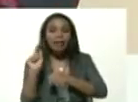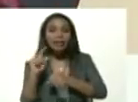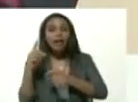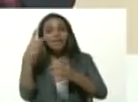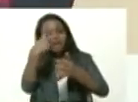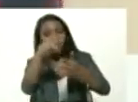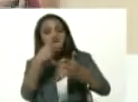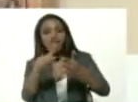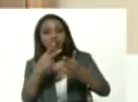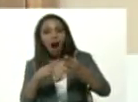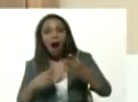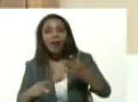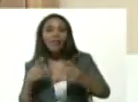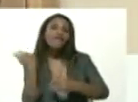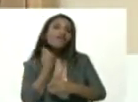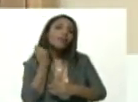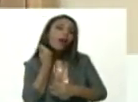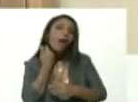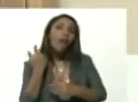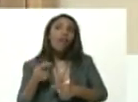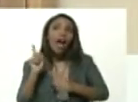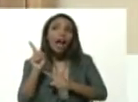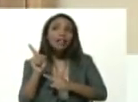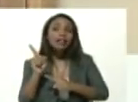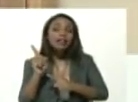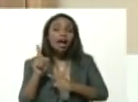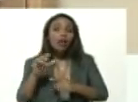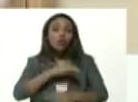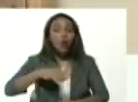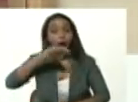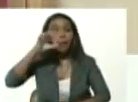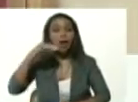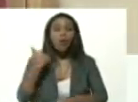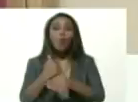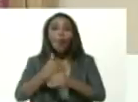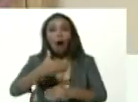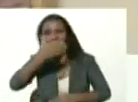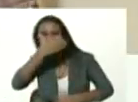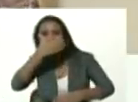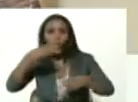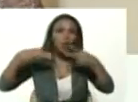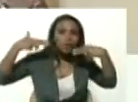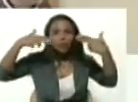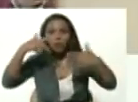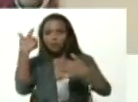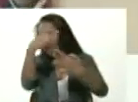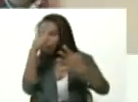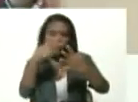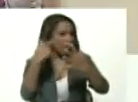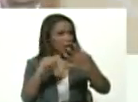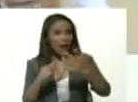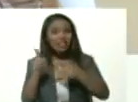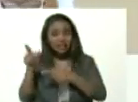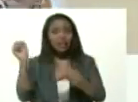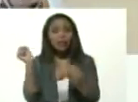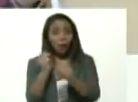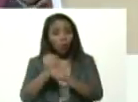varias enfermedades, que es un arma de bioterrorismo, etcétera, etcétera. Trabajo serio,